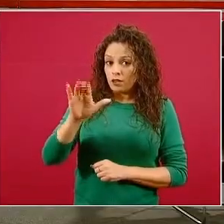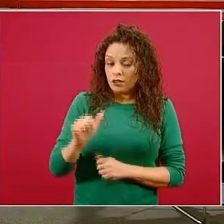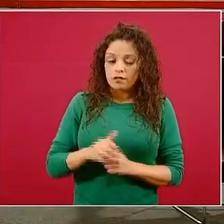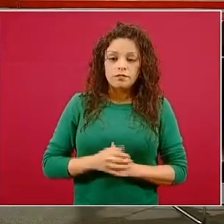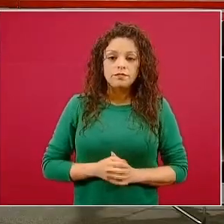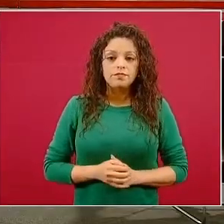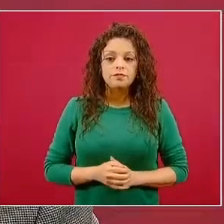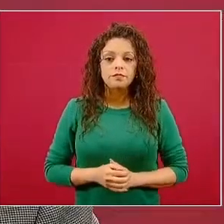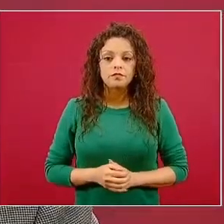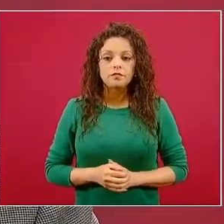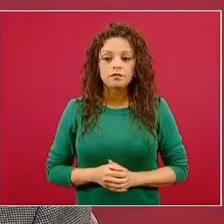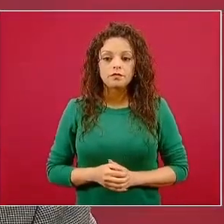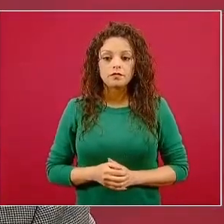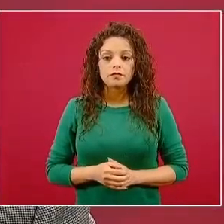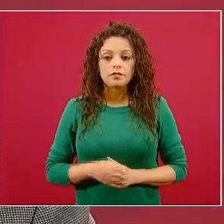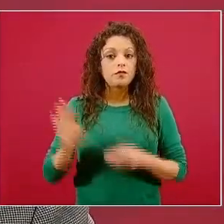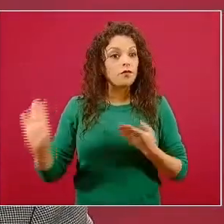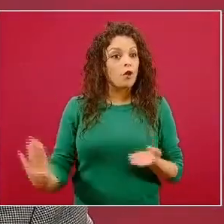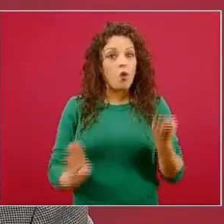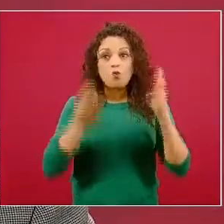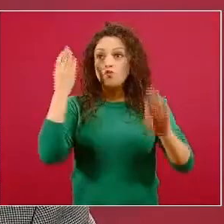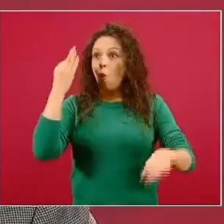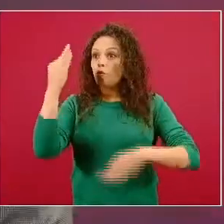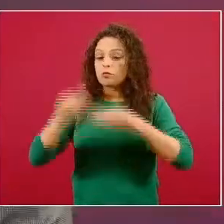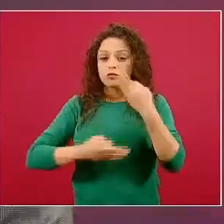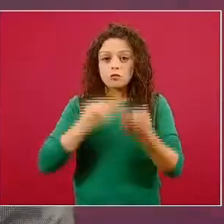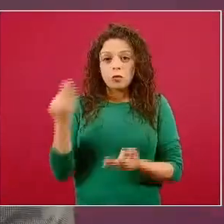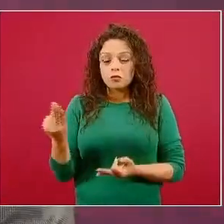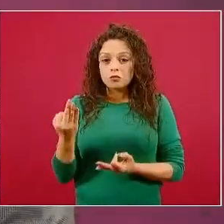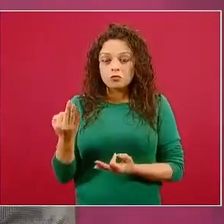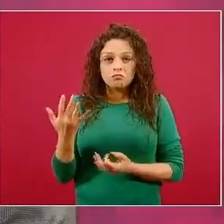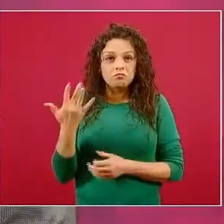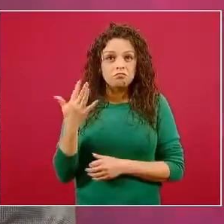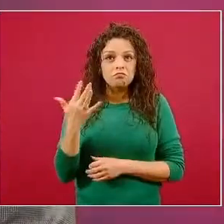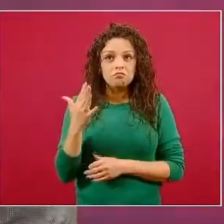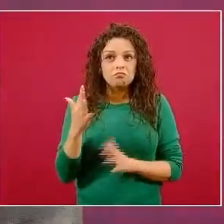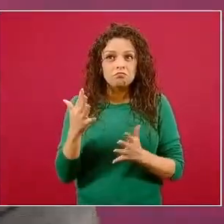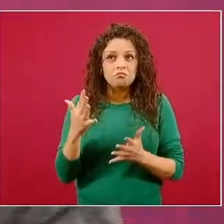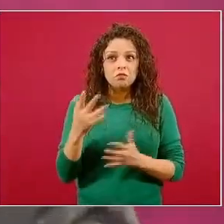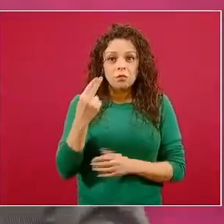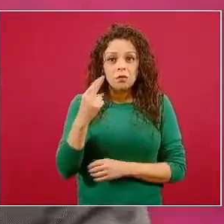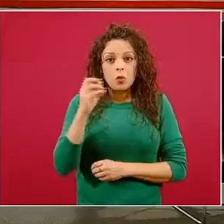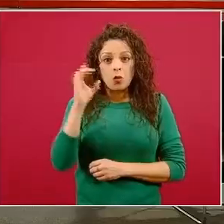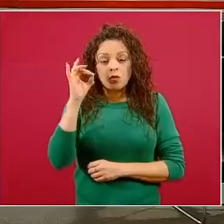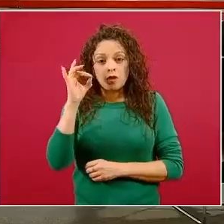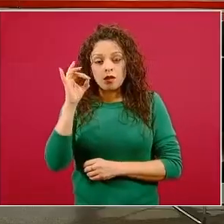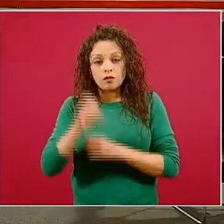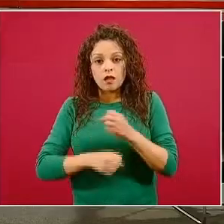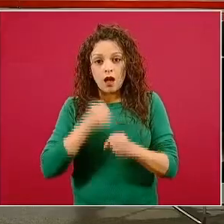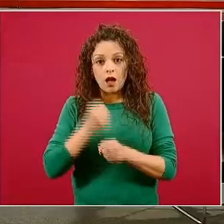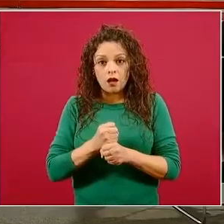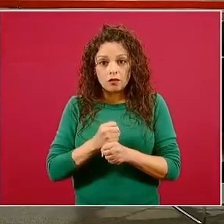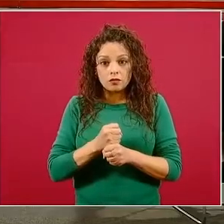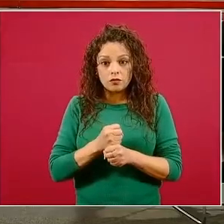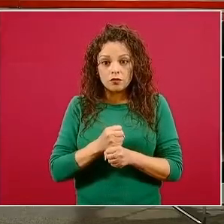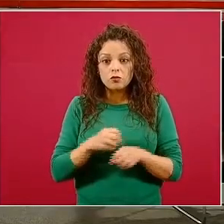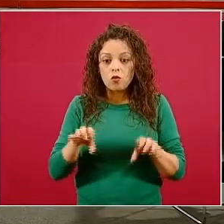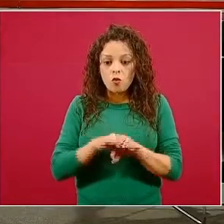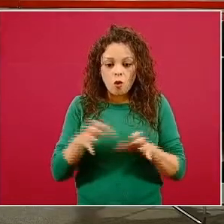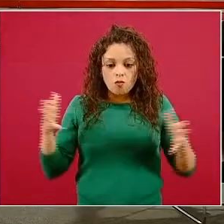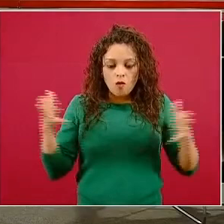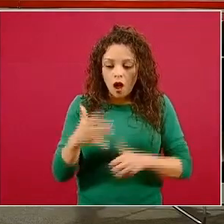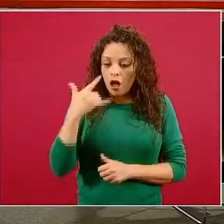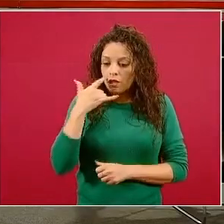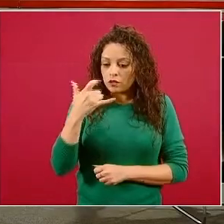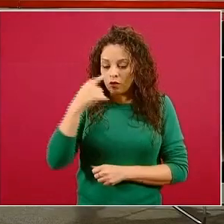y se tardó el mundo entero cerca de 25 o 30 años en lograr concertar esfuerzos para la solidaridad